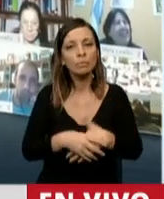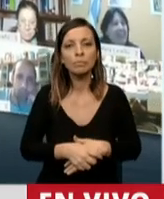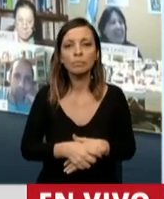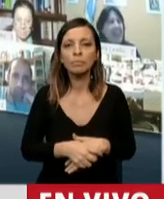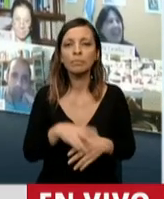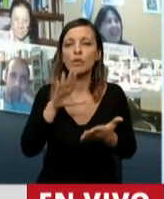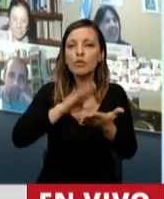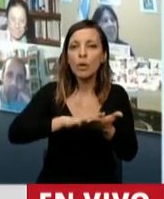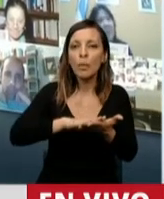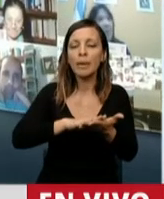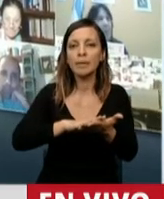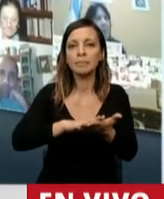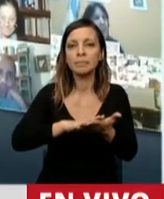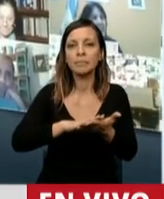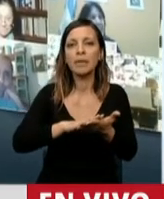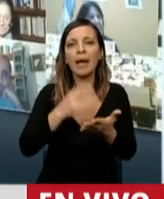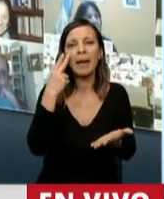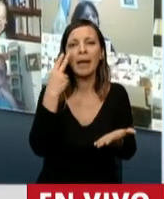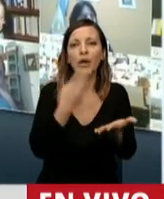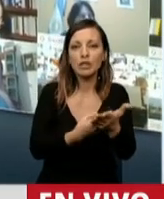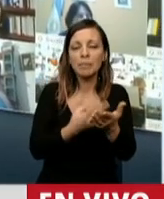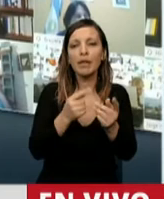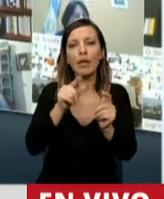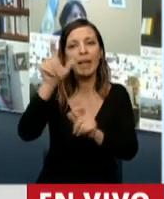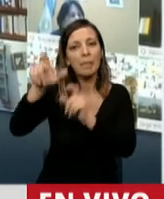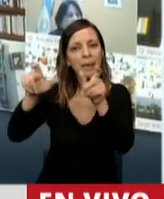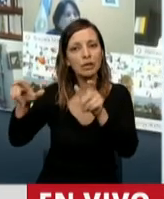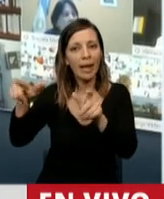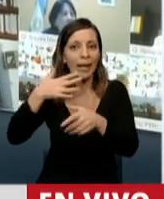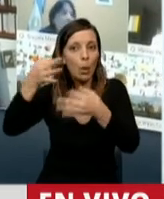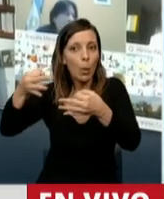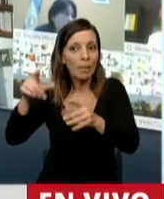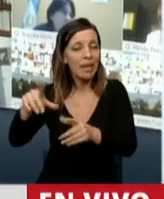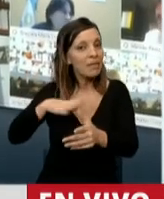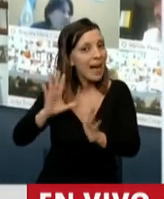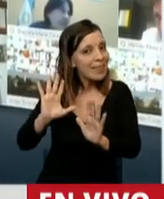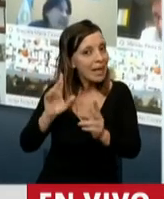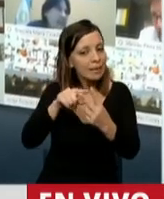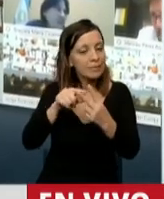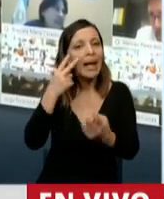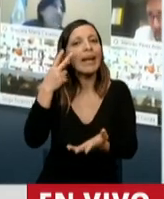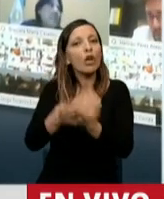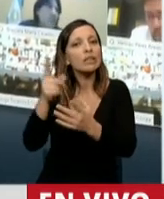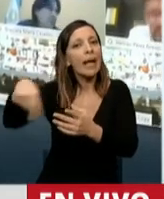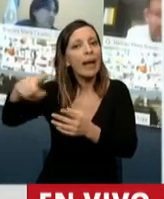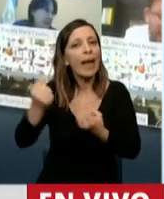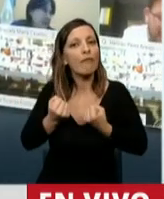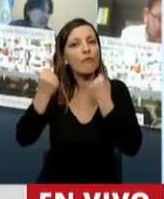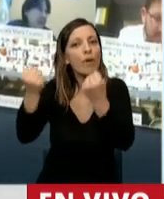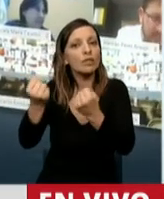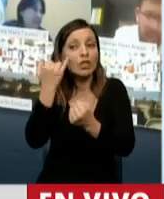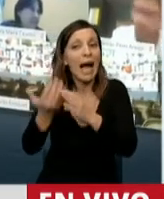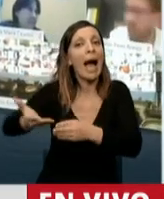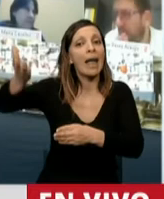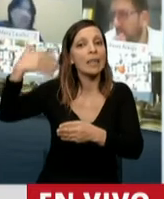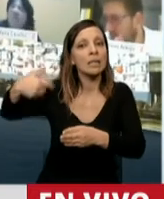respecto al reconocimiento de aquellos contribuyentes cumplidores. En dos sentidos, reconocer el esfuerzo pasado